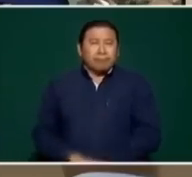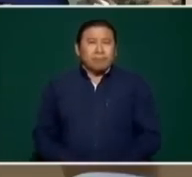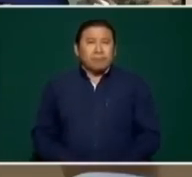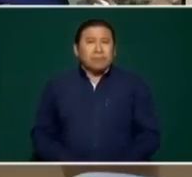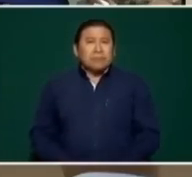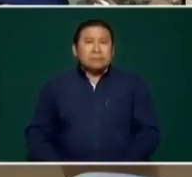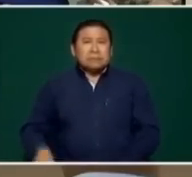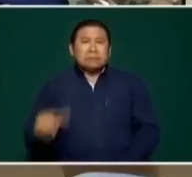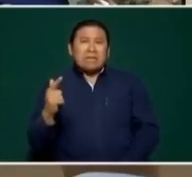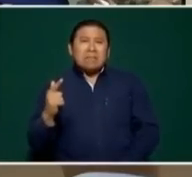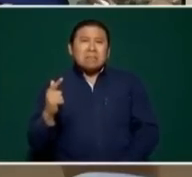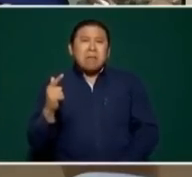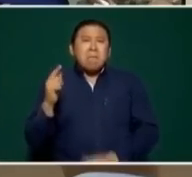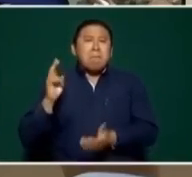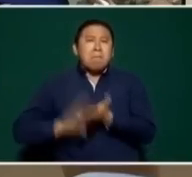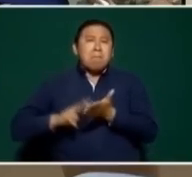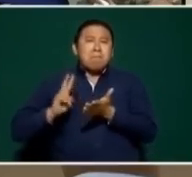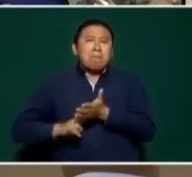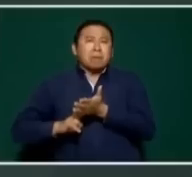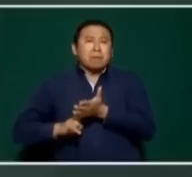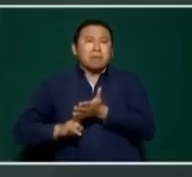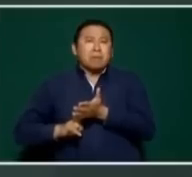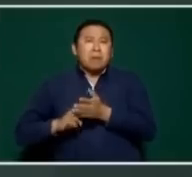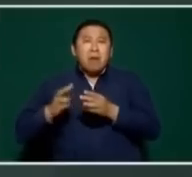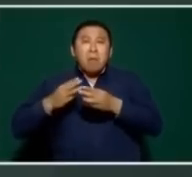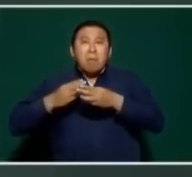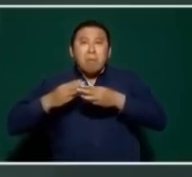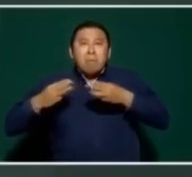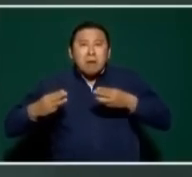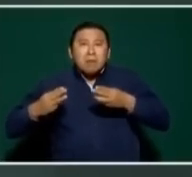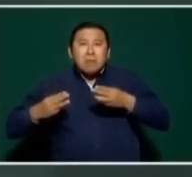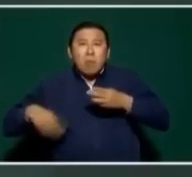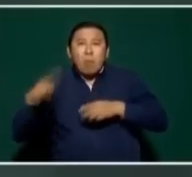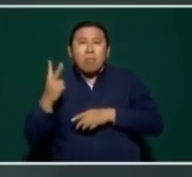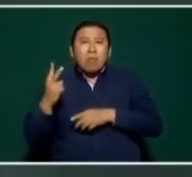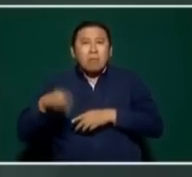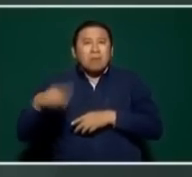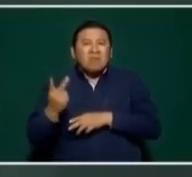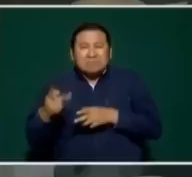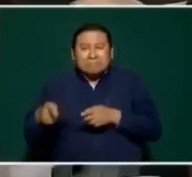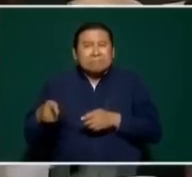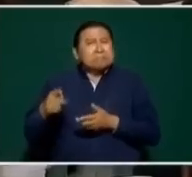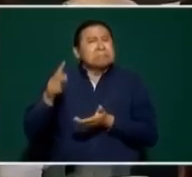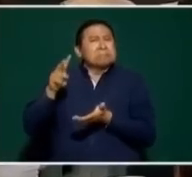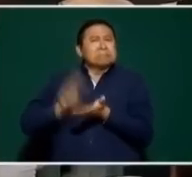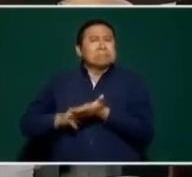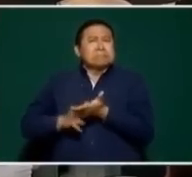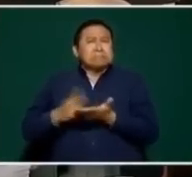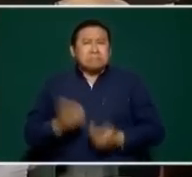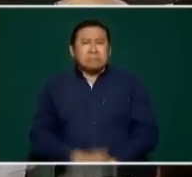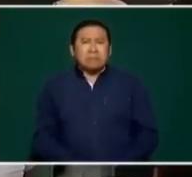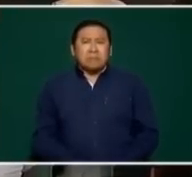a 7 pesos el metro cuadrado. Ni lo que vale